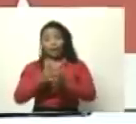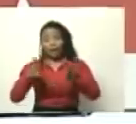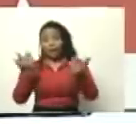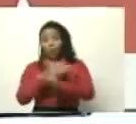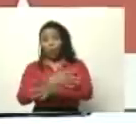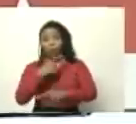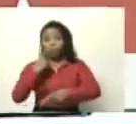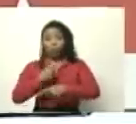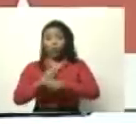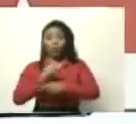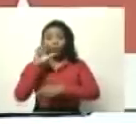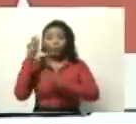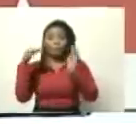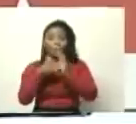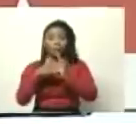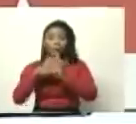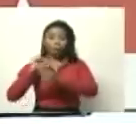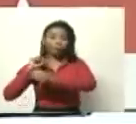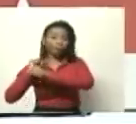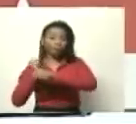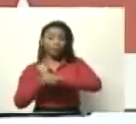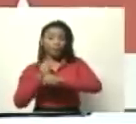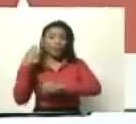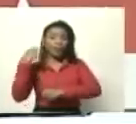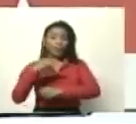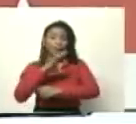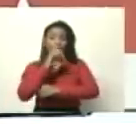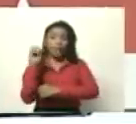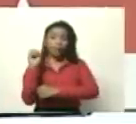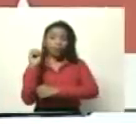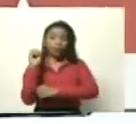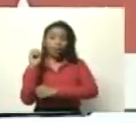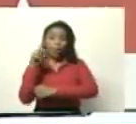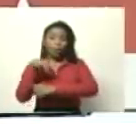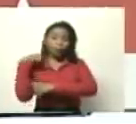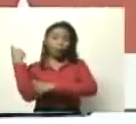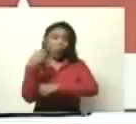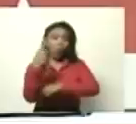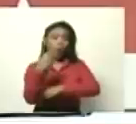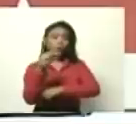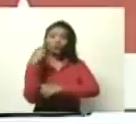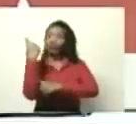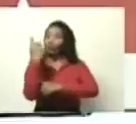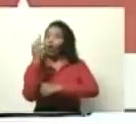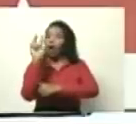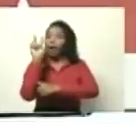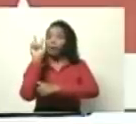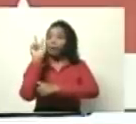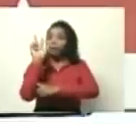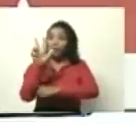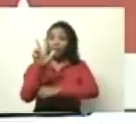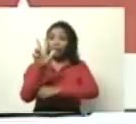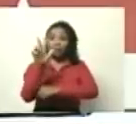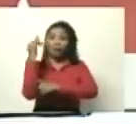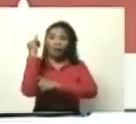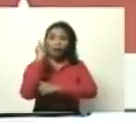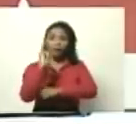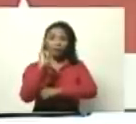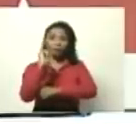que tienen 3.000 jonrones, 3.000 hits y 500 jonrones. Pero solo hay 3. Que